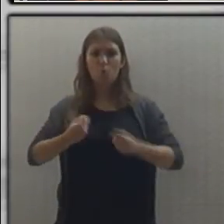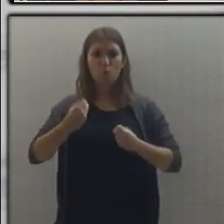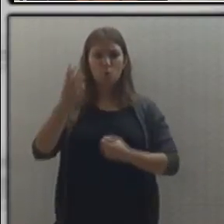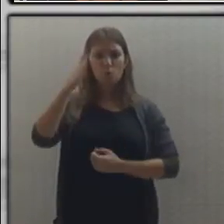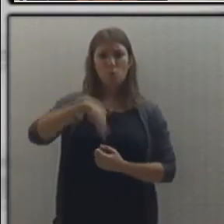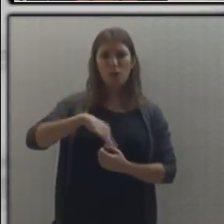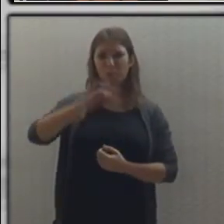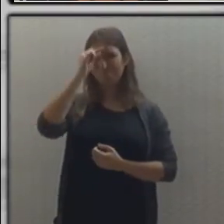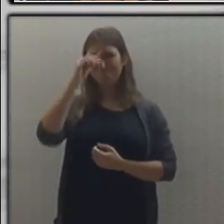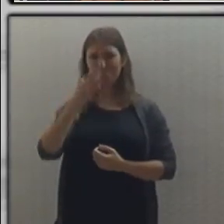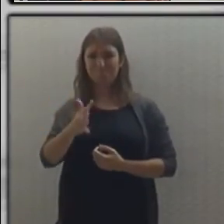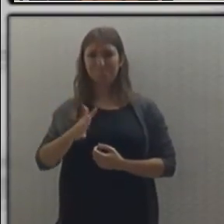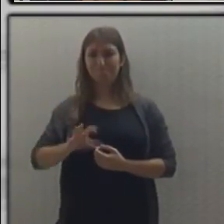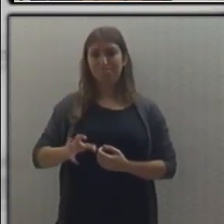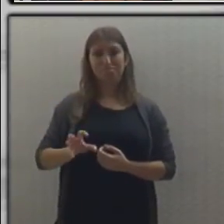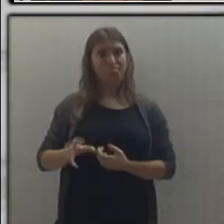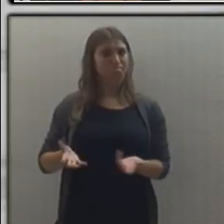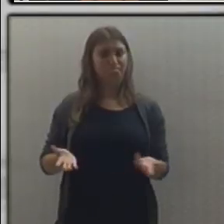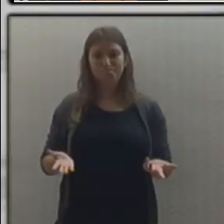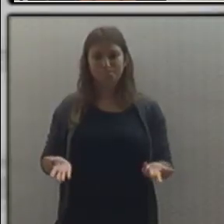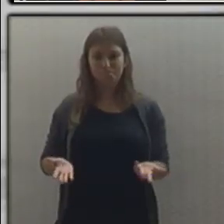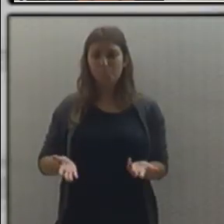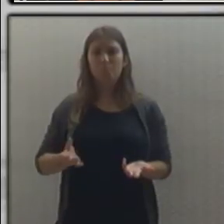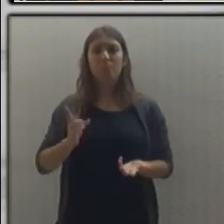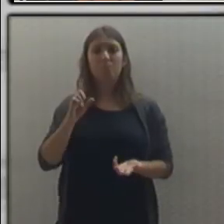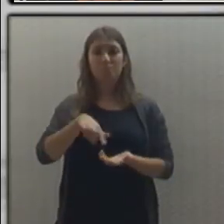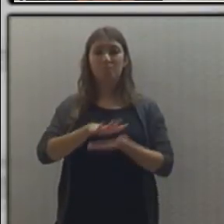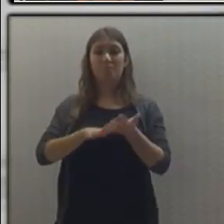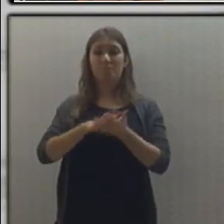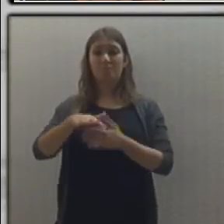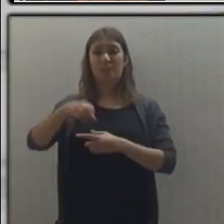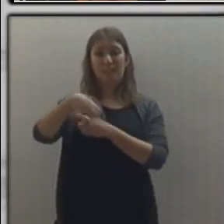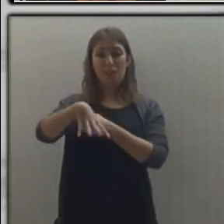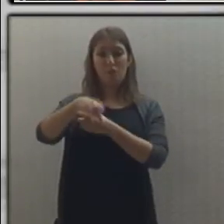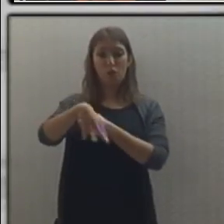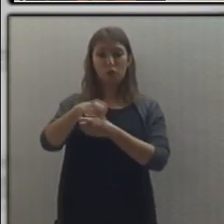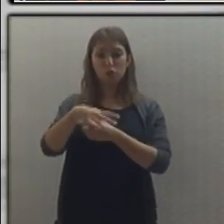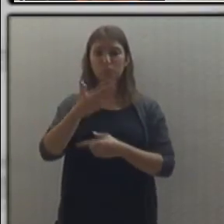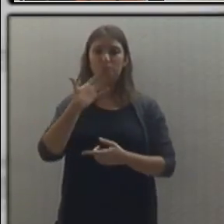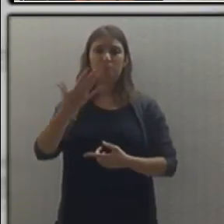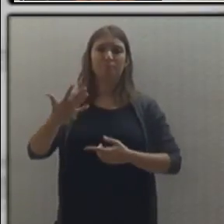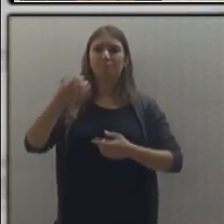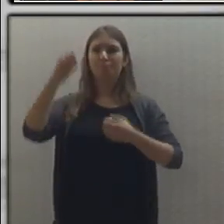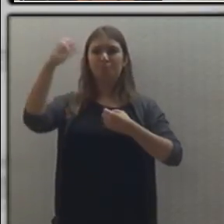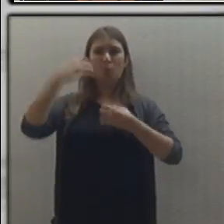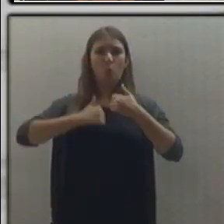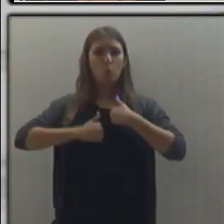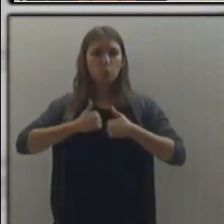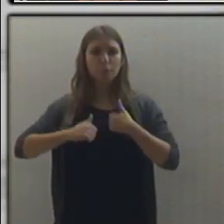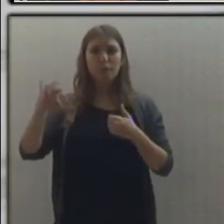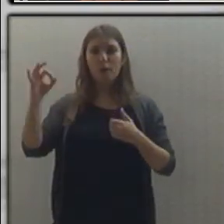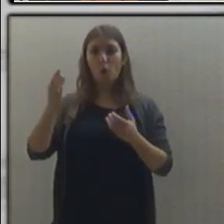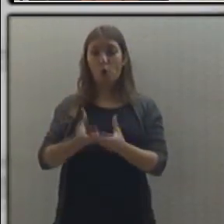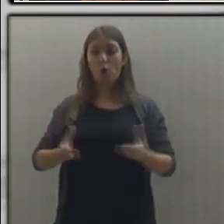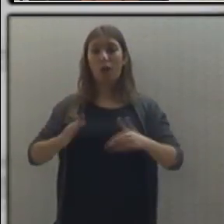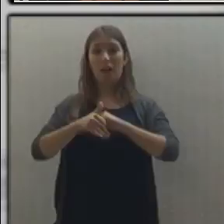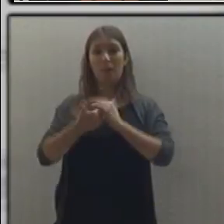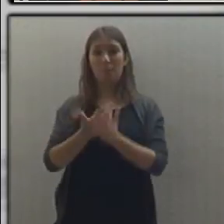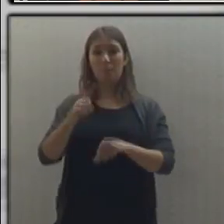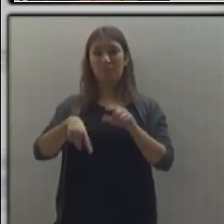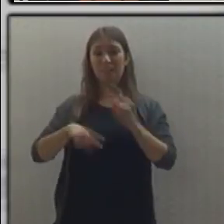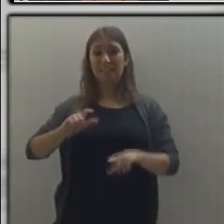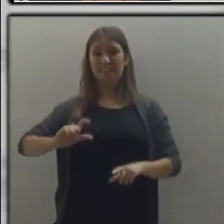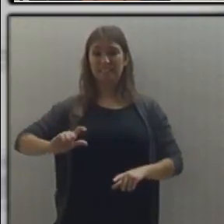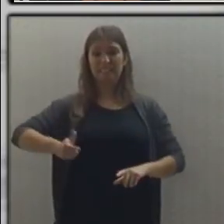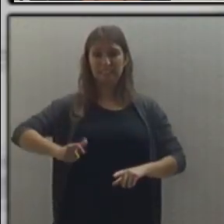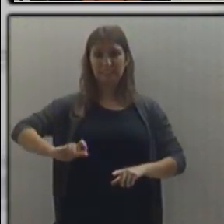fuerza. Y hablando en el mismo concepto, los grifos de la ducha o del lavabo, los cuales los que son de rosca son